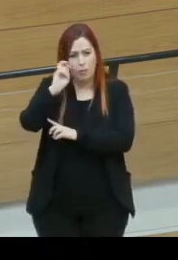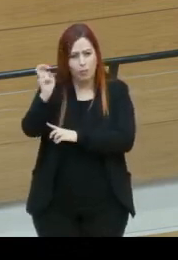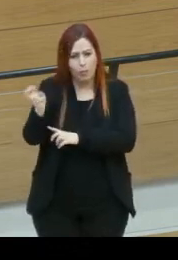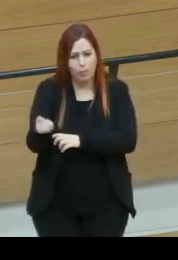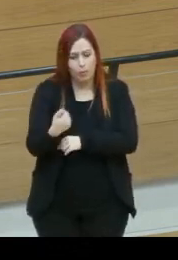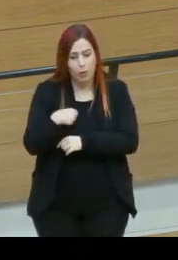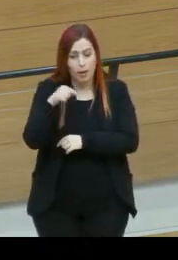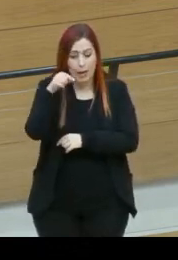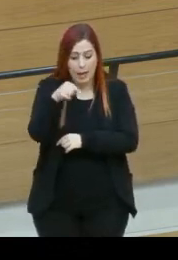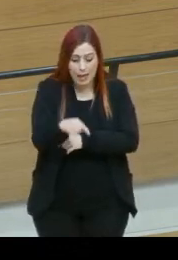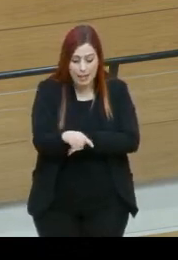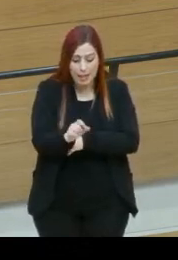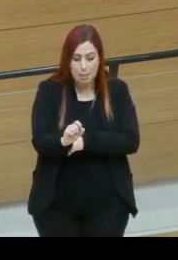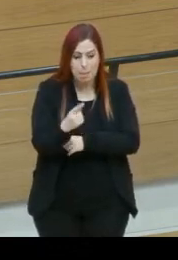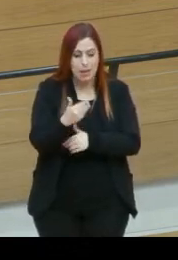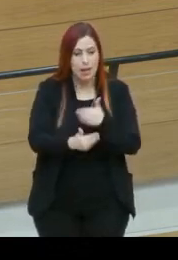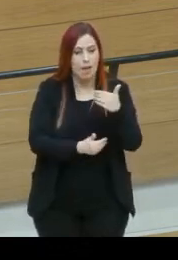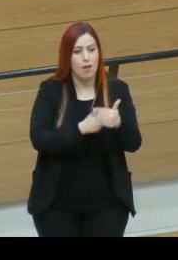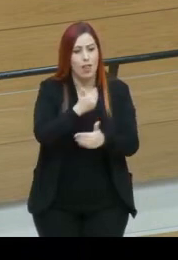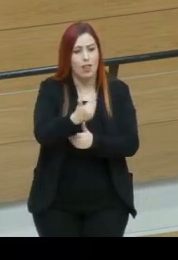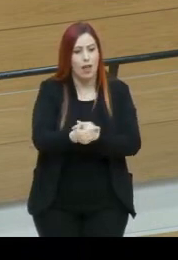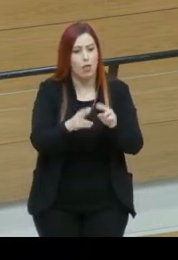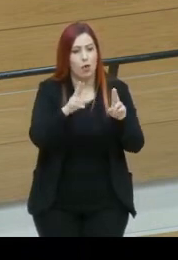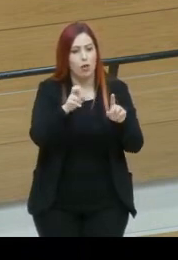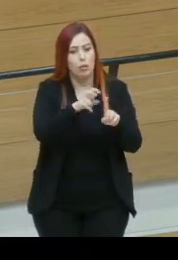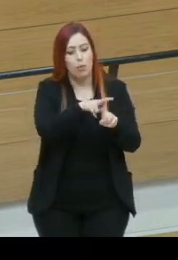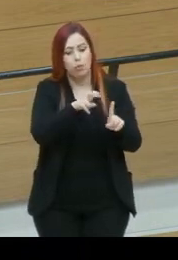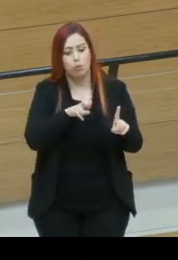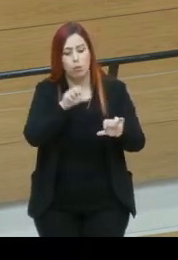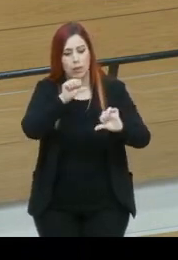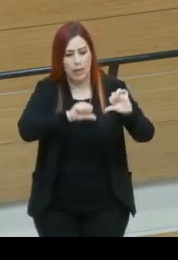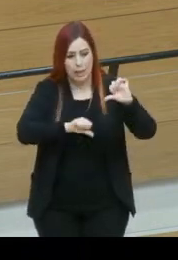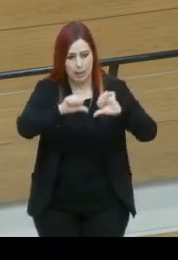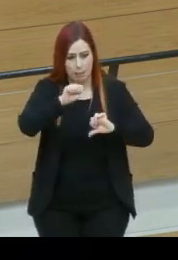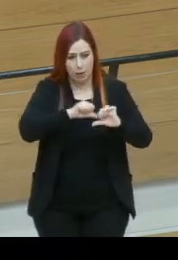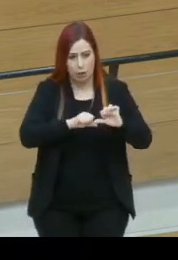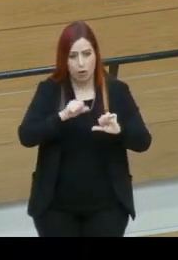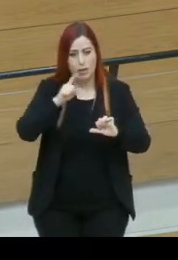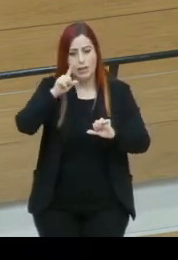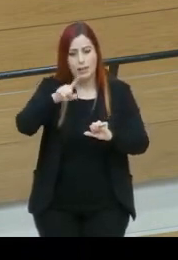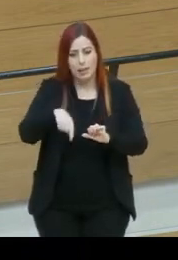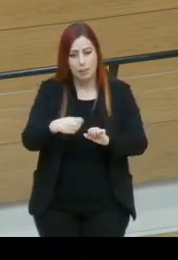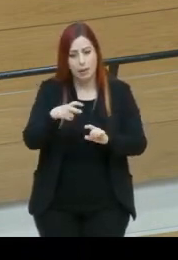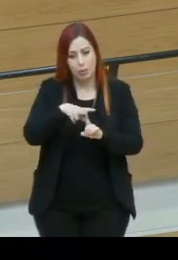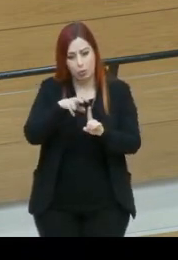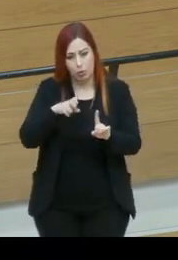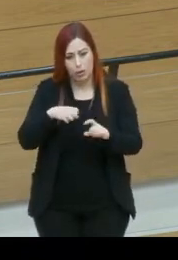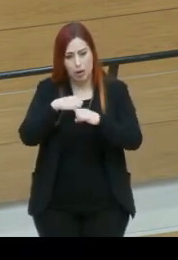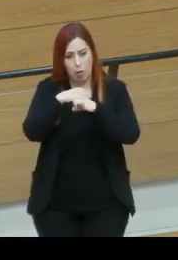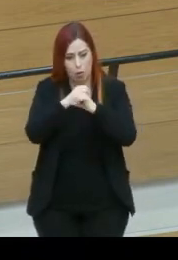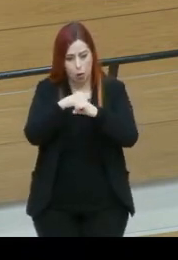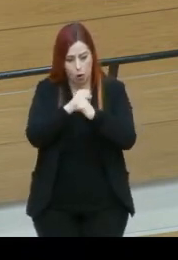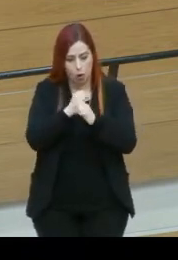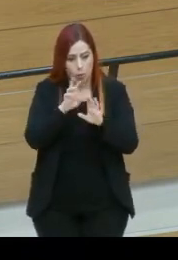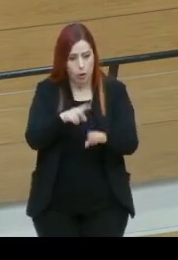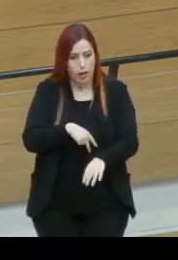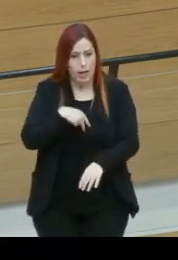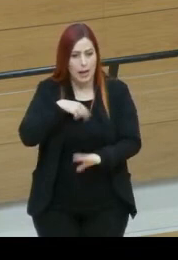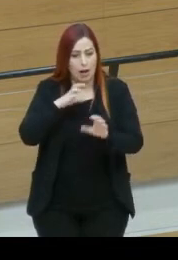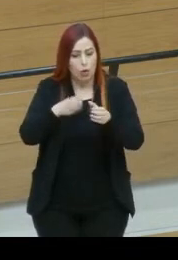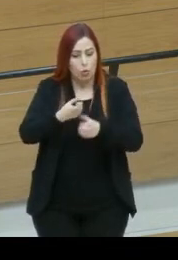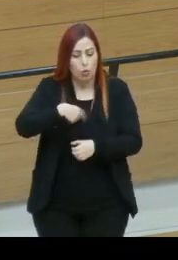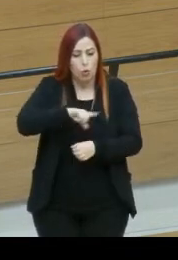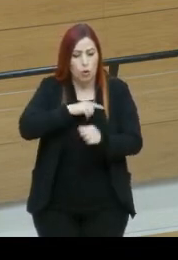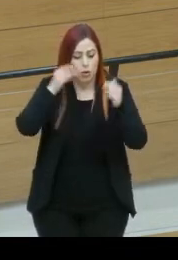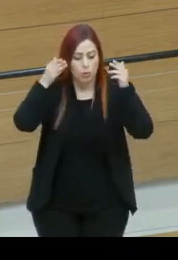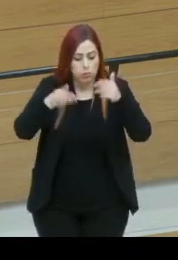este es el que tengo más avanzado desde el punto de vista químico y en parte también desde el punto de vista biológico. Pero en general nuestro grupo lo que se